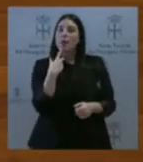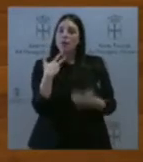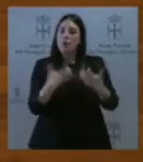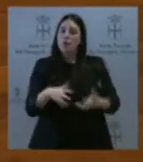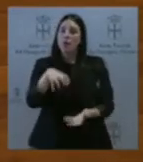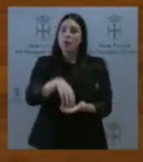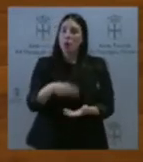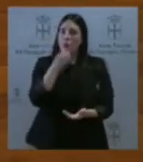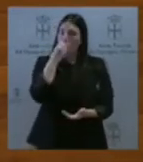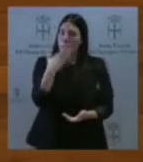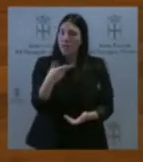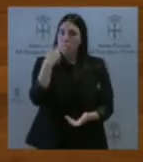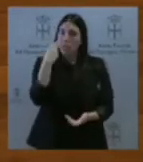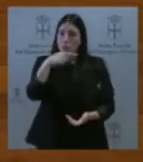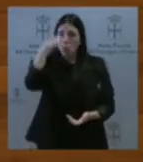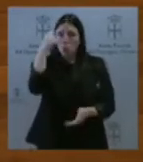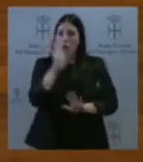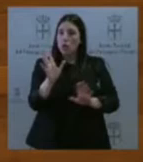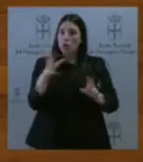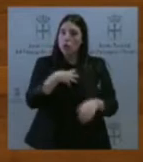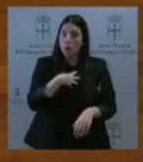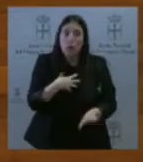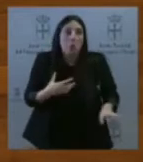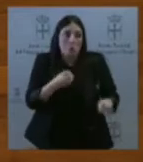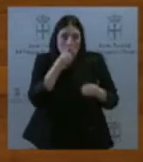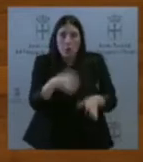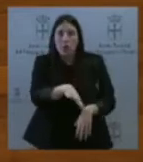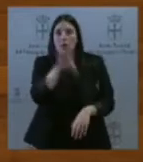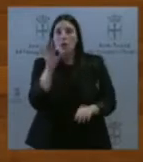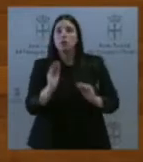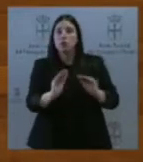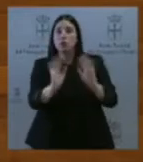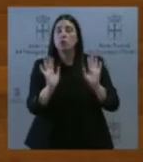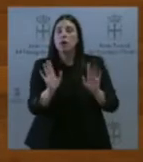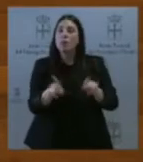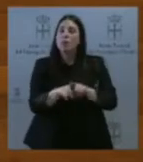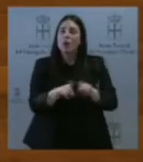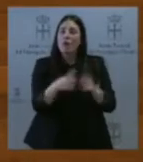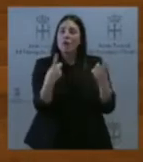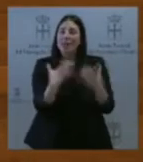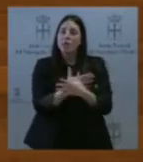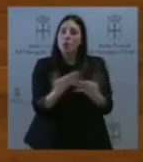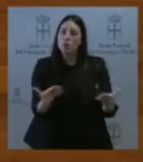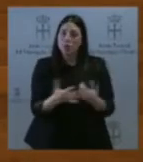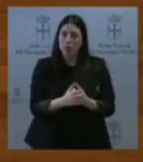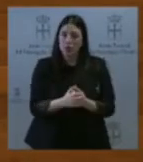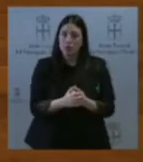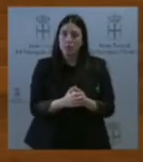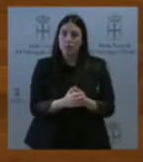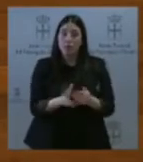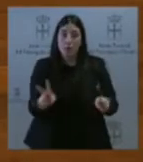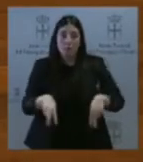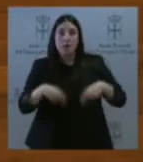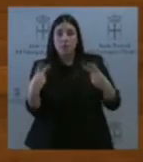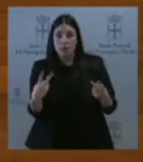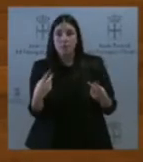decisión, pero no apela a la imposibilidad jurídica, sino a la falta de voluntad. Permítame que ilustre esta petición que le hago con una